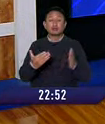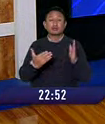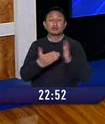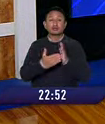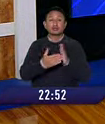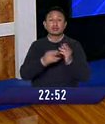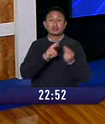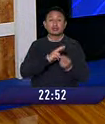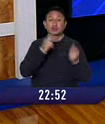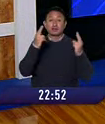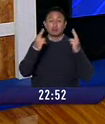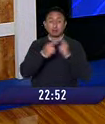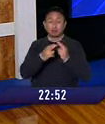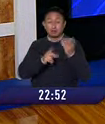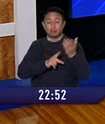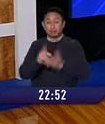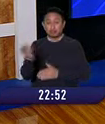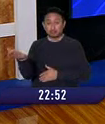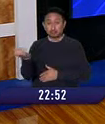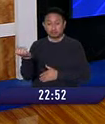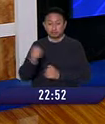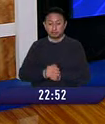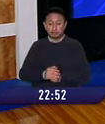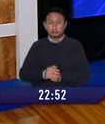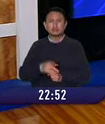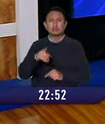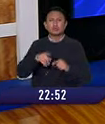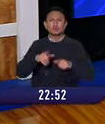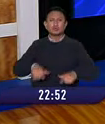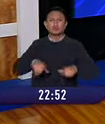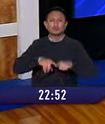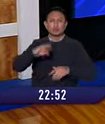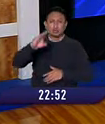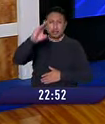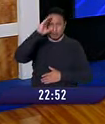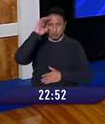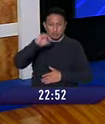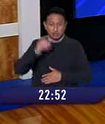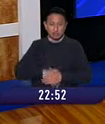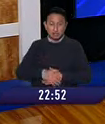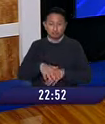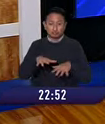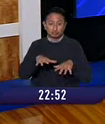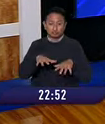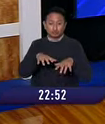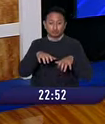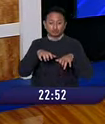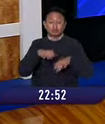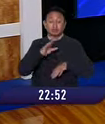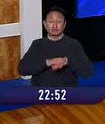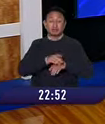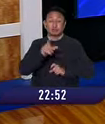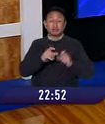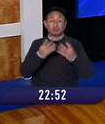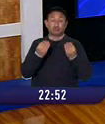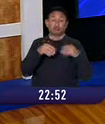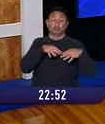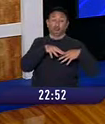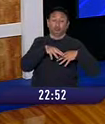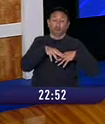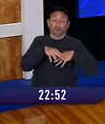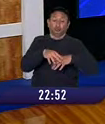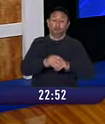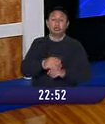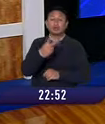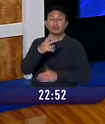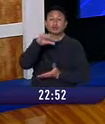reformas a las pensiones. En algunos puntos, la policía tuvo que ceder frente a la cantidad de manifestantes. En dos